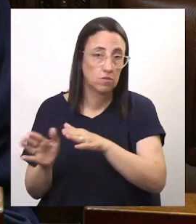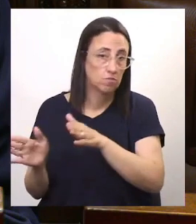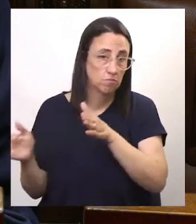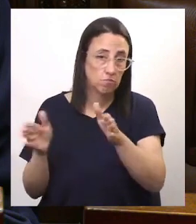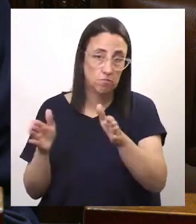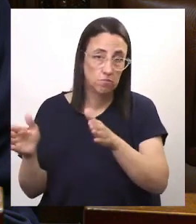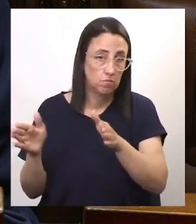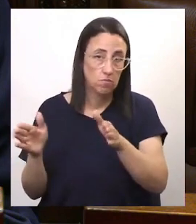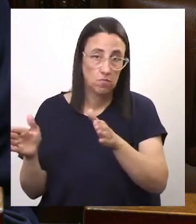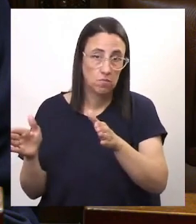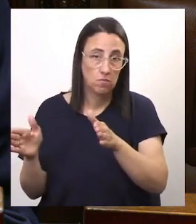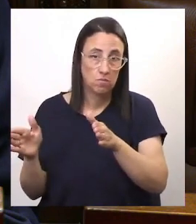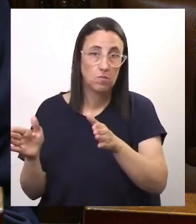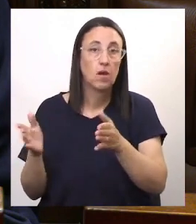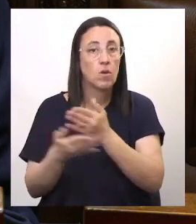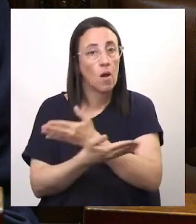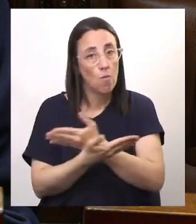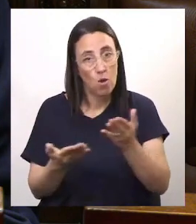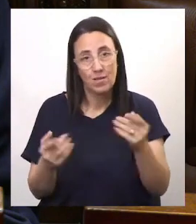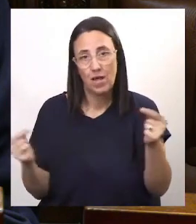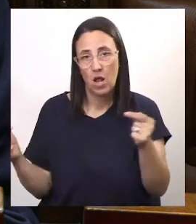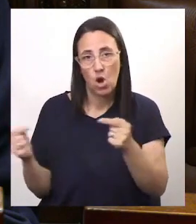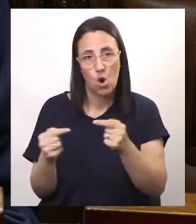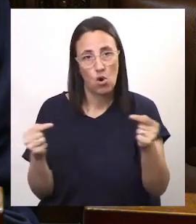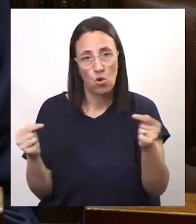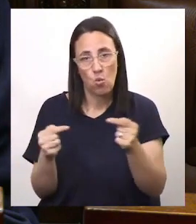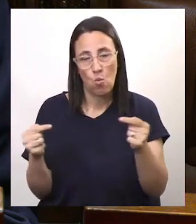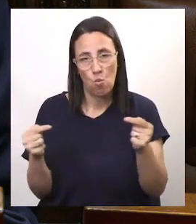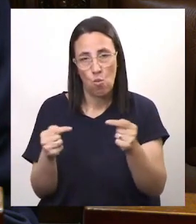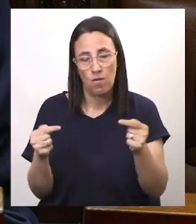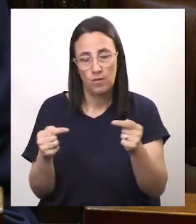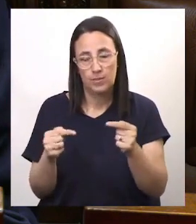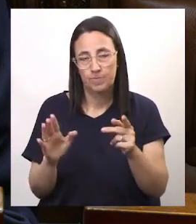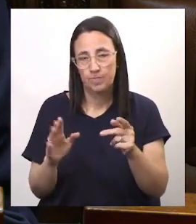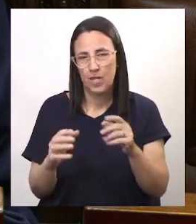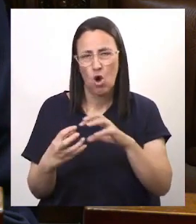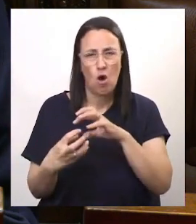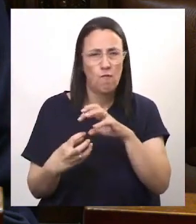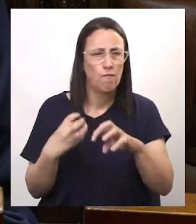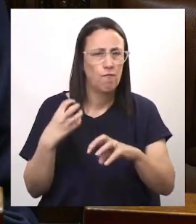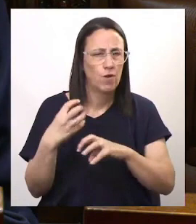fue una muestra de nuestros desencuentros nacionales. Los